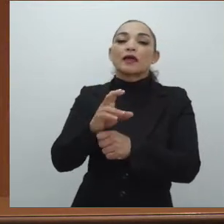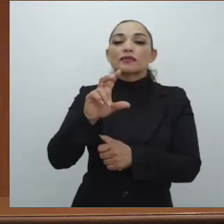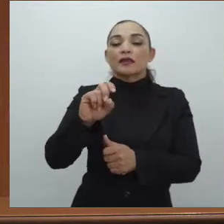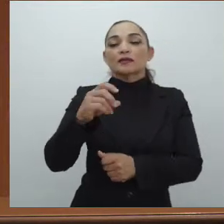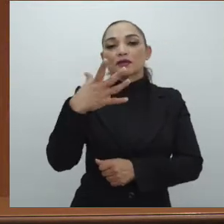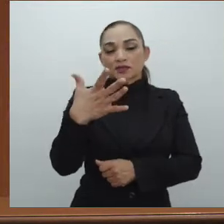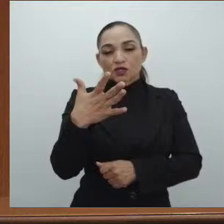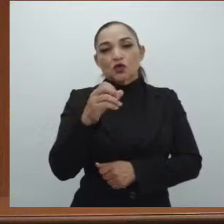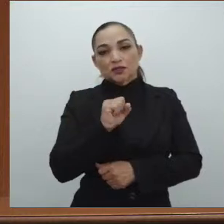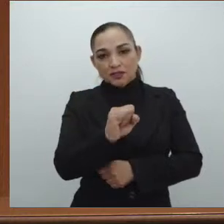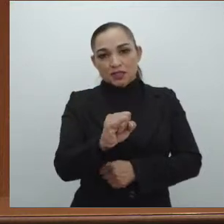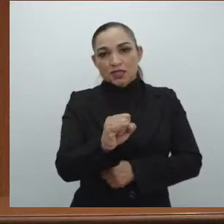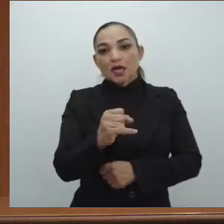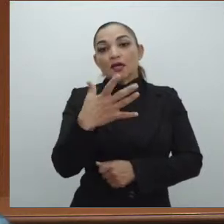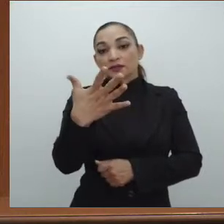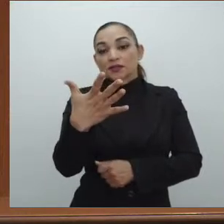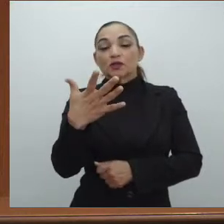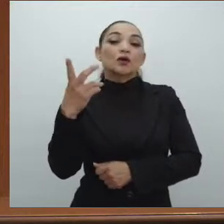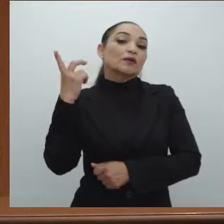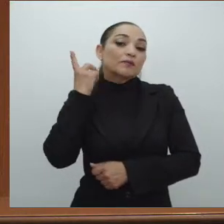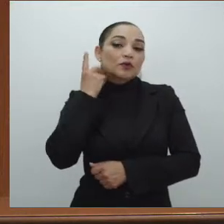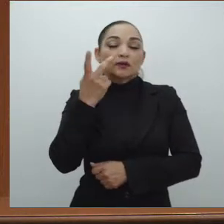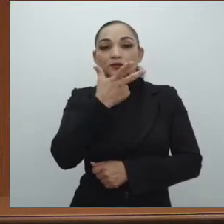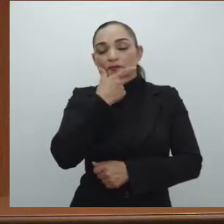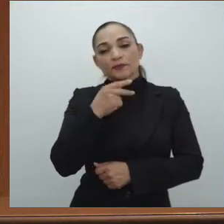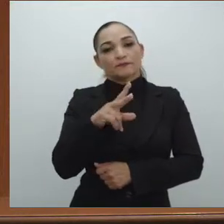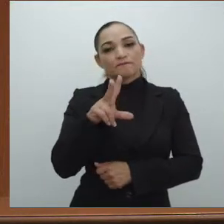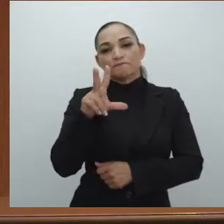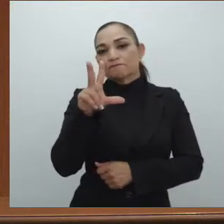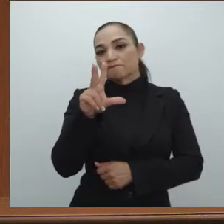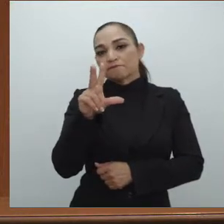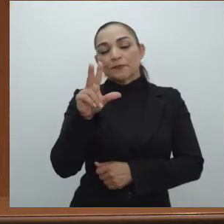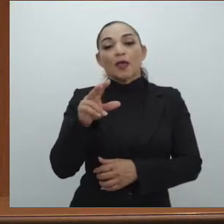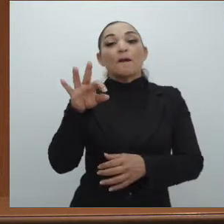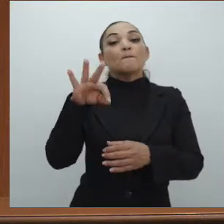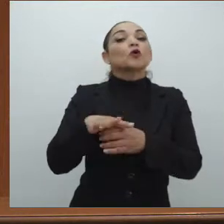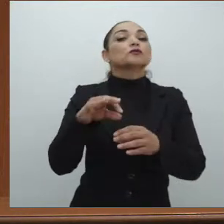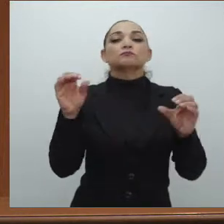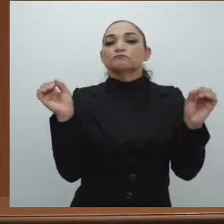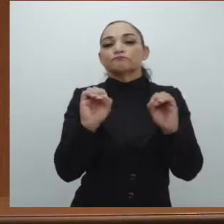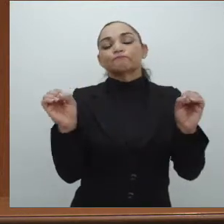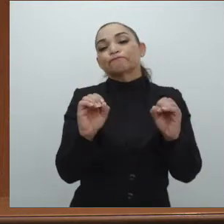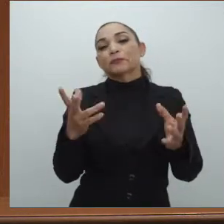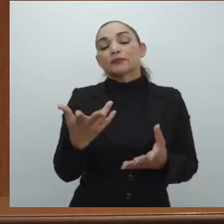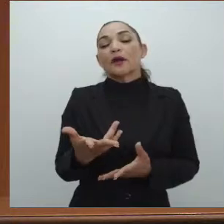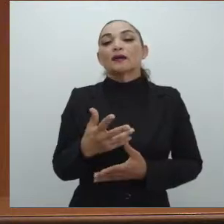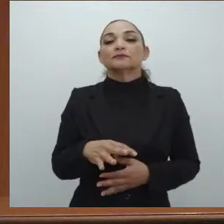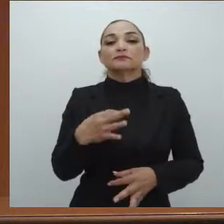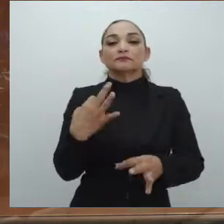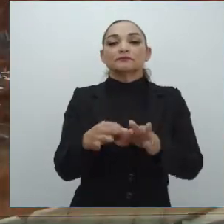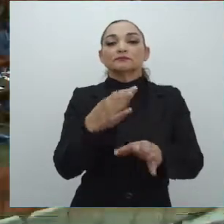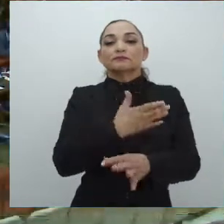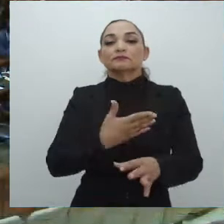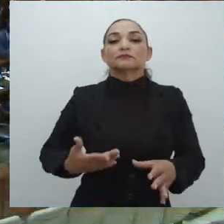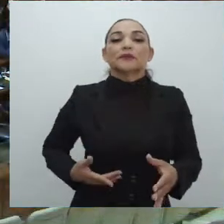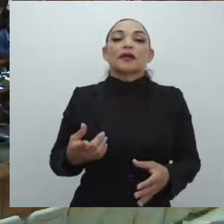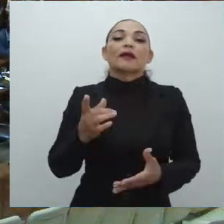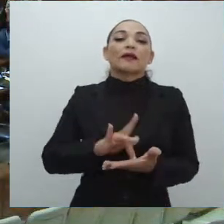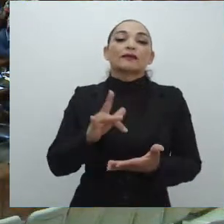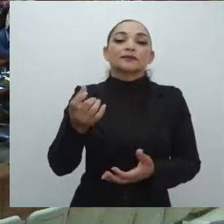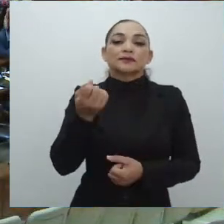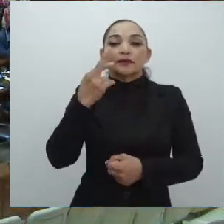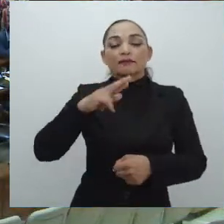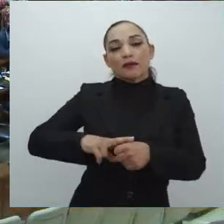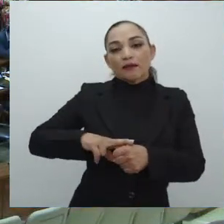votos a favor y 5 diputadas y diputados no votaron. ¿Es cuánto, diputado presidente? Gracias, diputada secretaria.